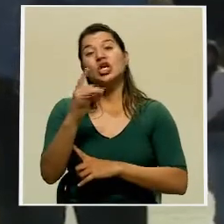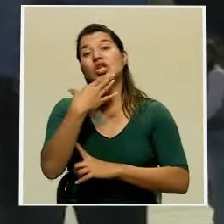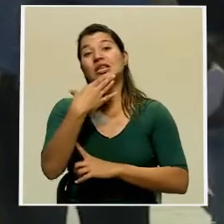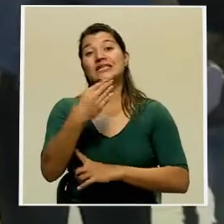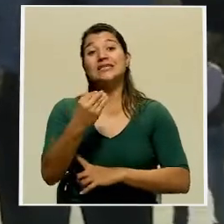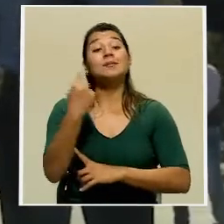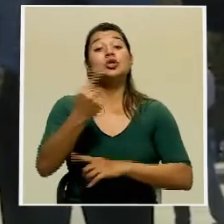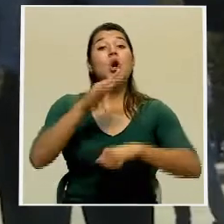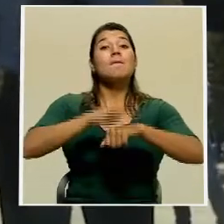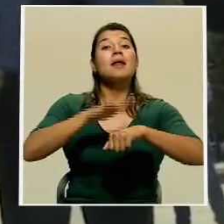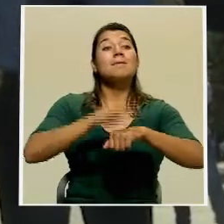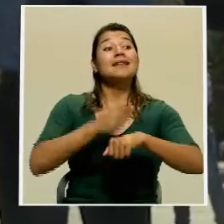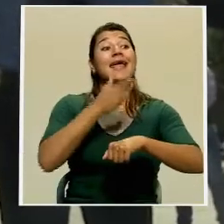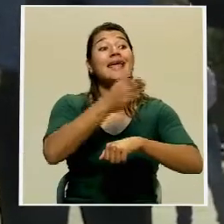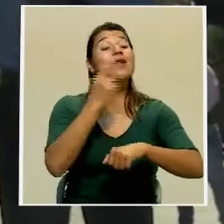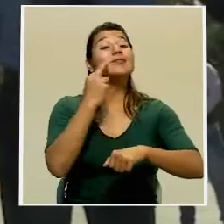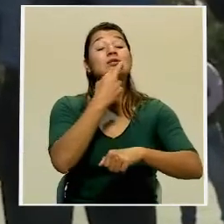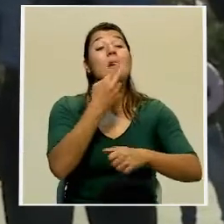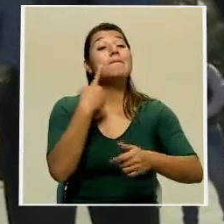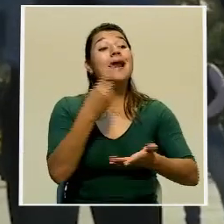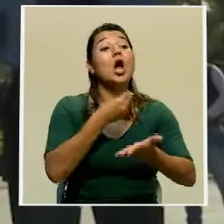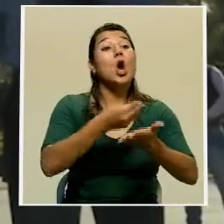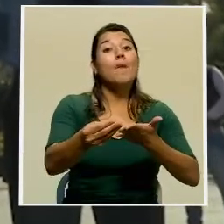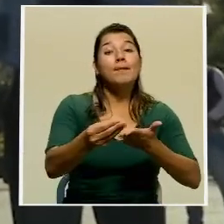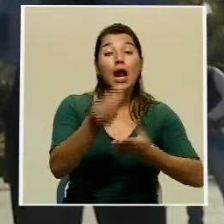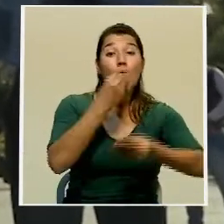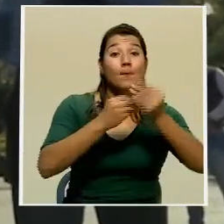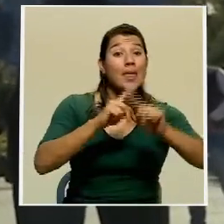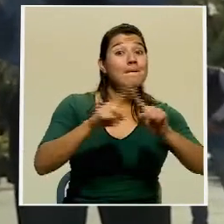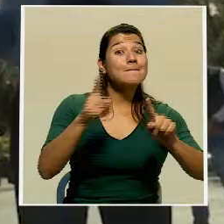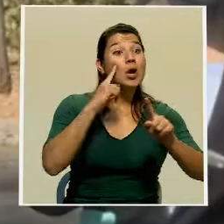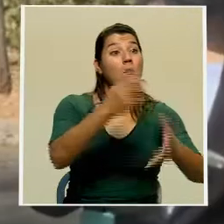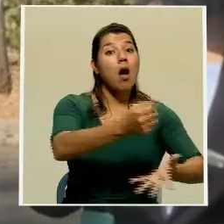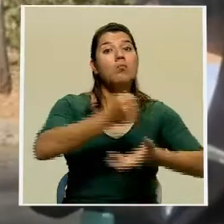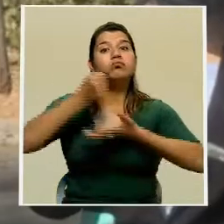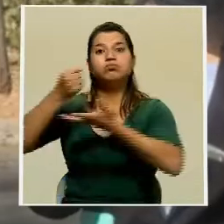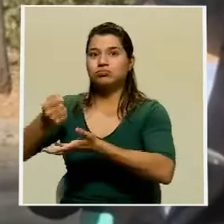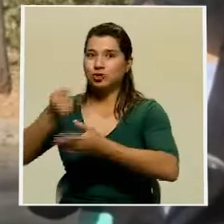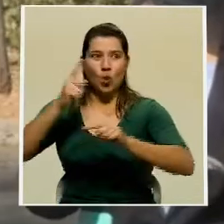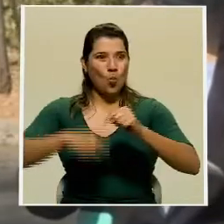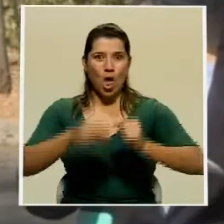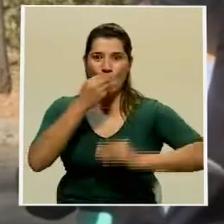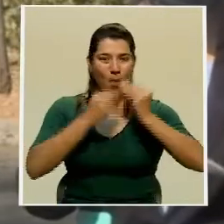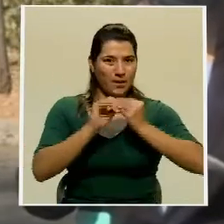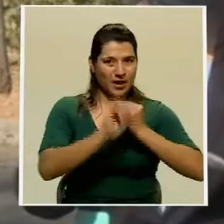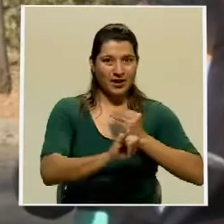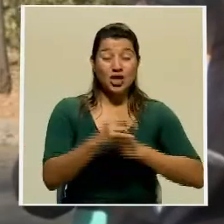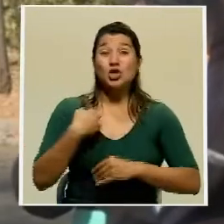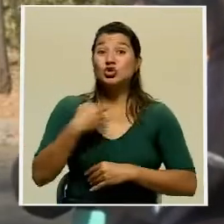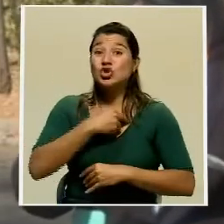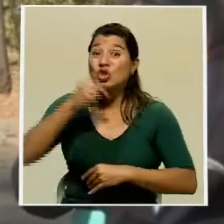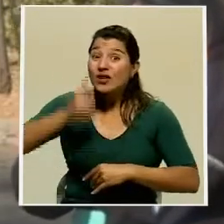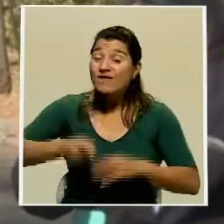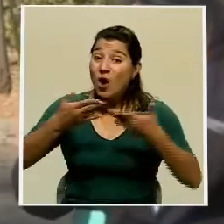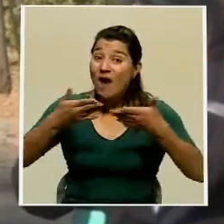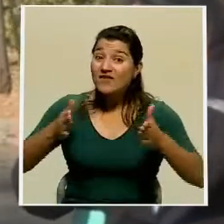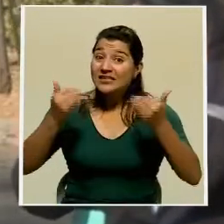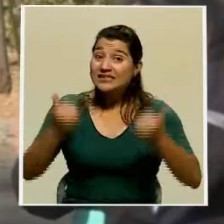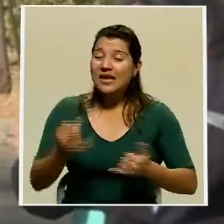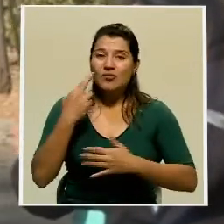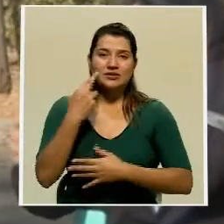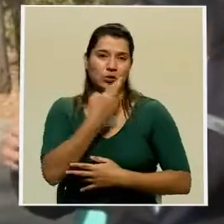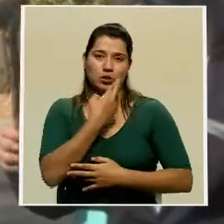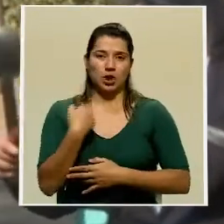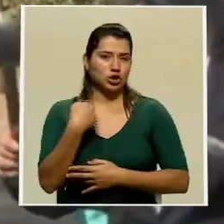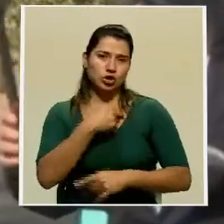de comida para llevar y envíos a domicilio ante el aumento de contagios. Tenemos que abrir los restaurantes ya. No podemos